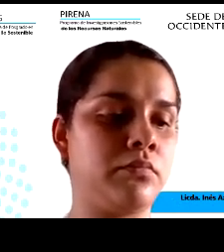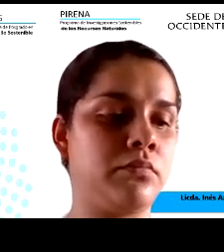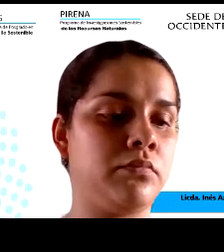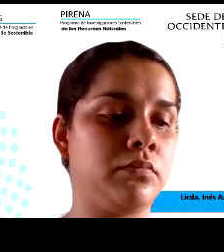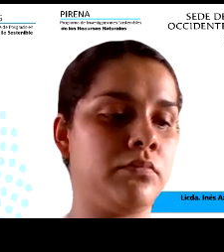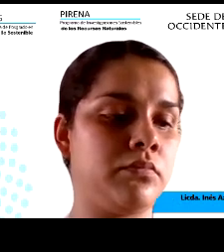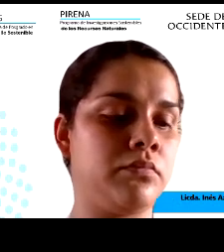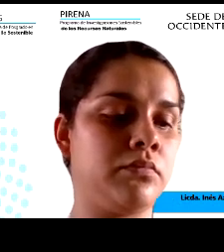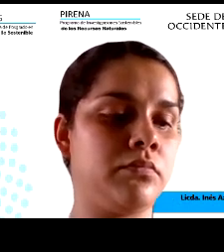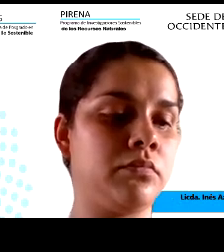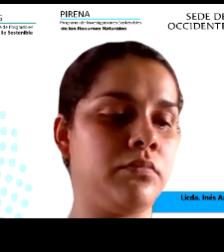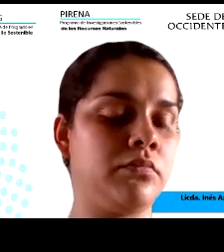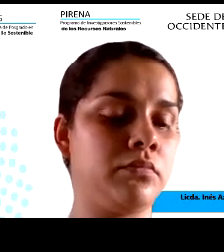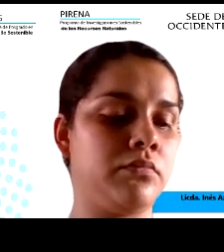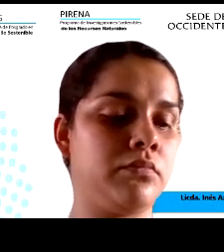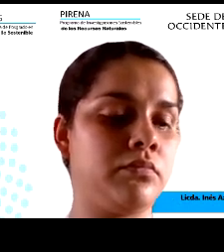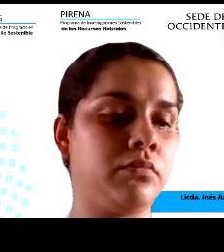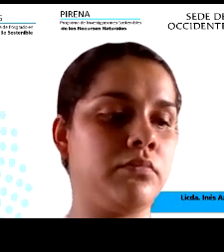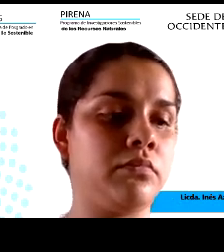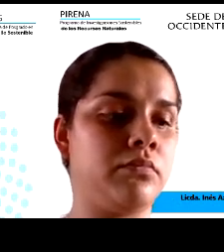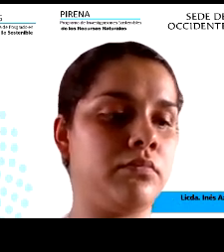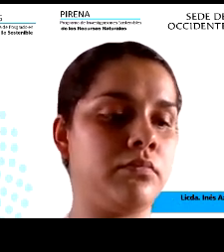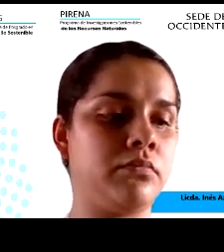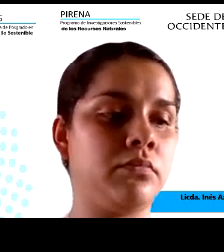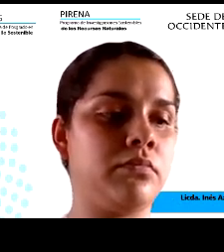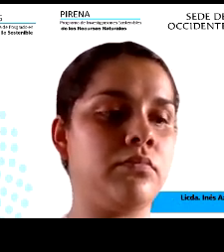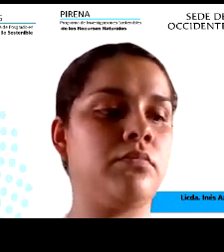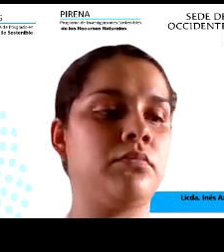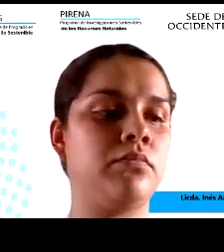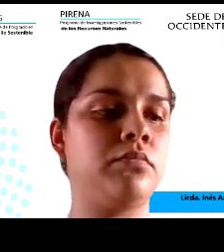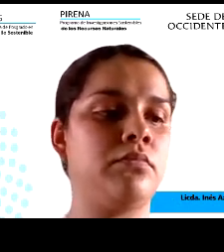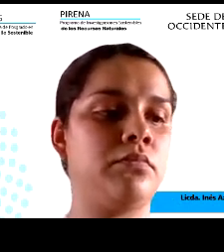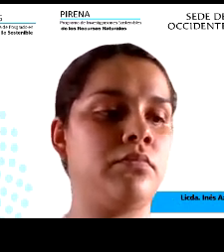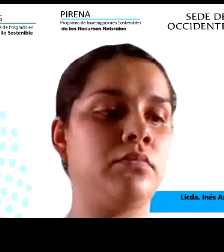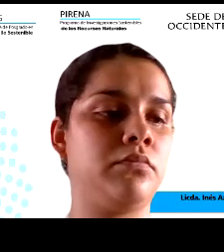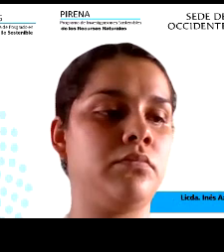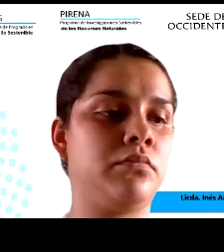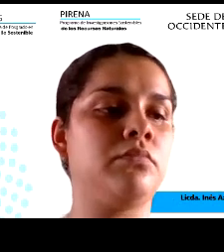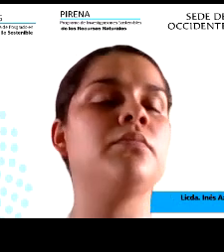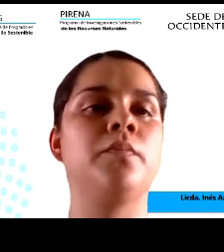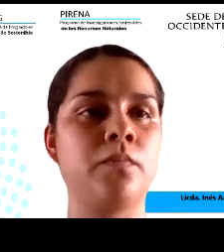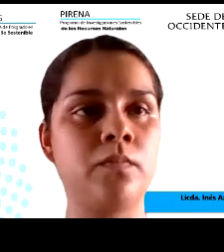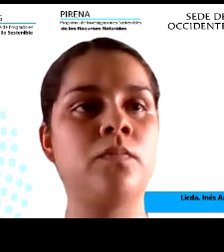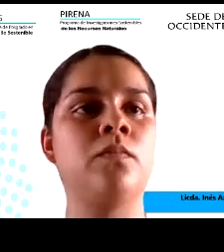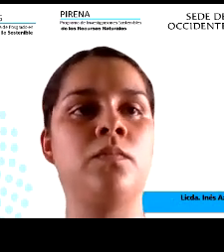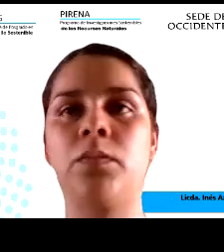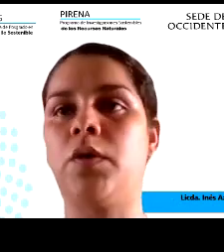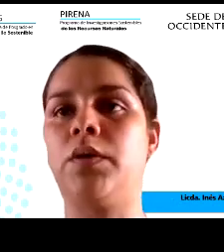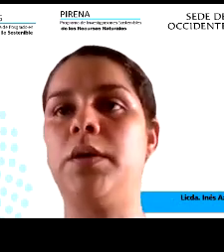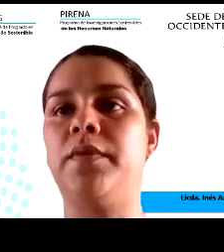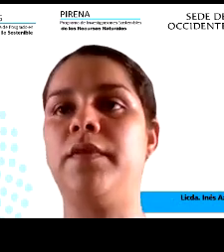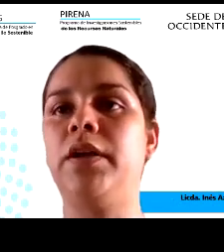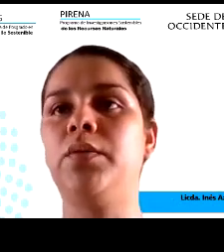que tenemos en los diferentes proyectos, y unos han sido bastante igual que este, exitosos, ¿verdad?